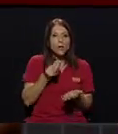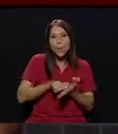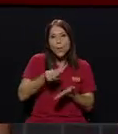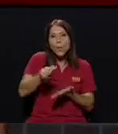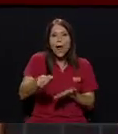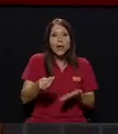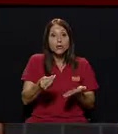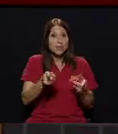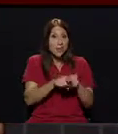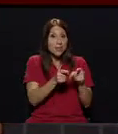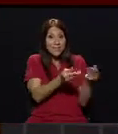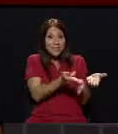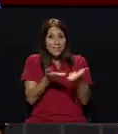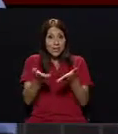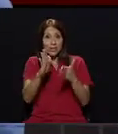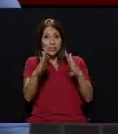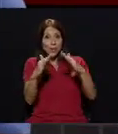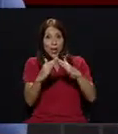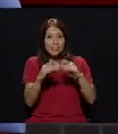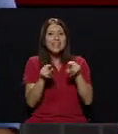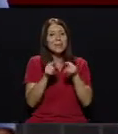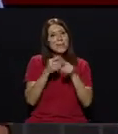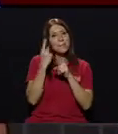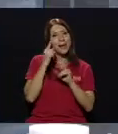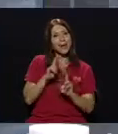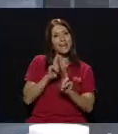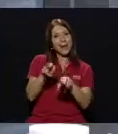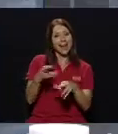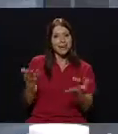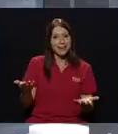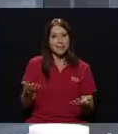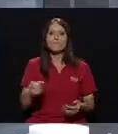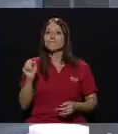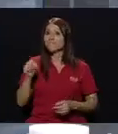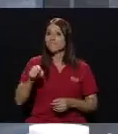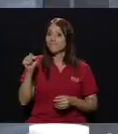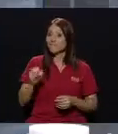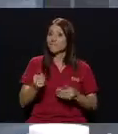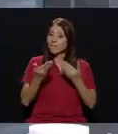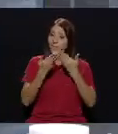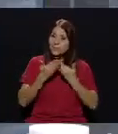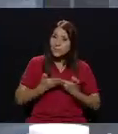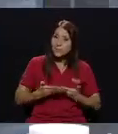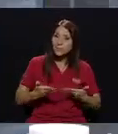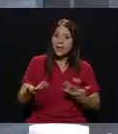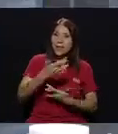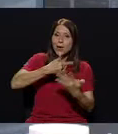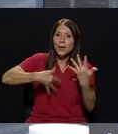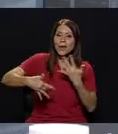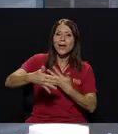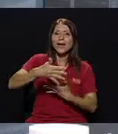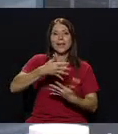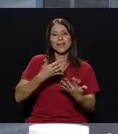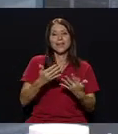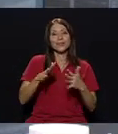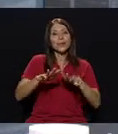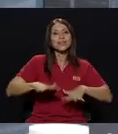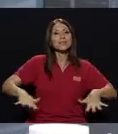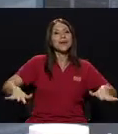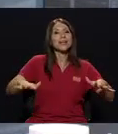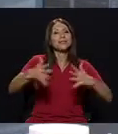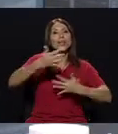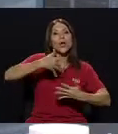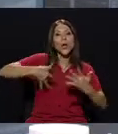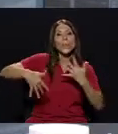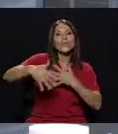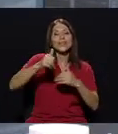público. Un espacio muy importante de convivencia con las abejas que no nos van a picar. Y en el